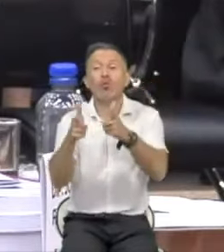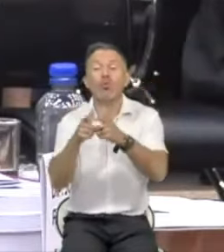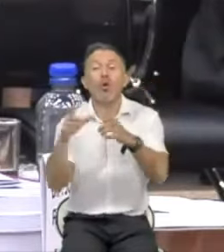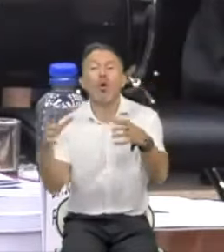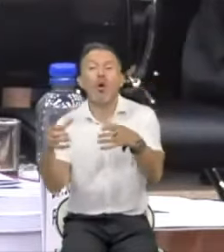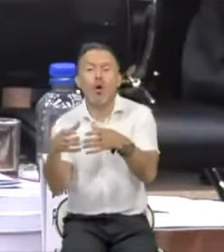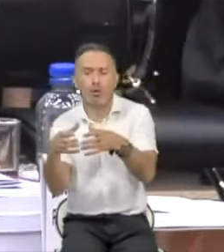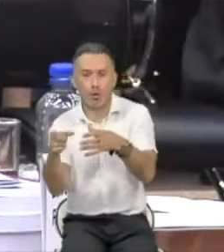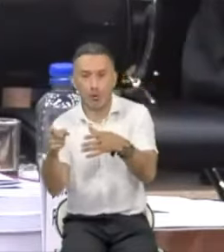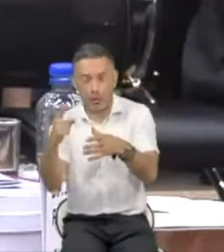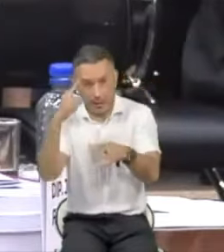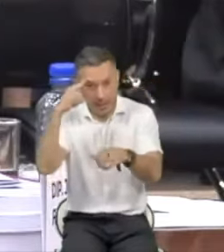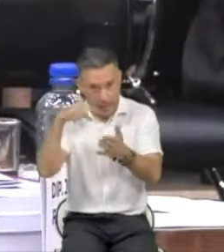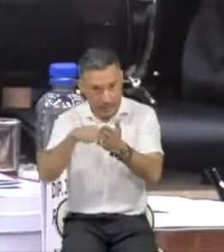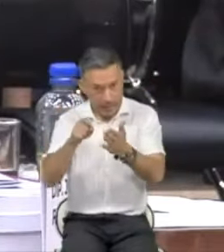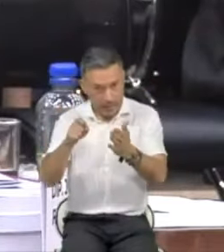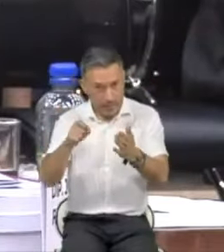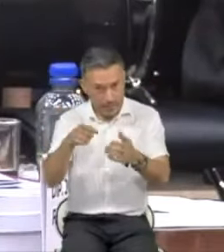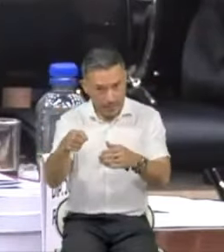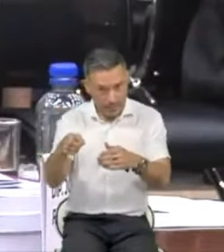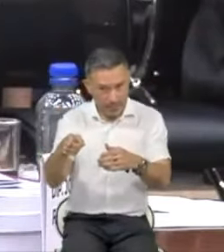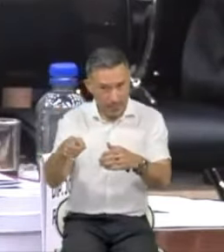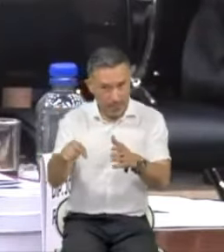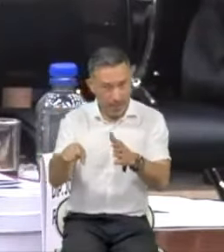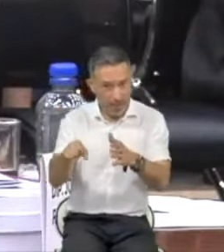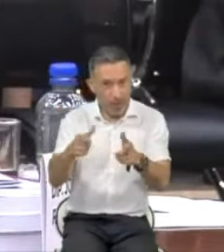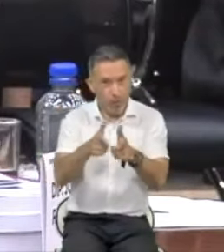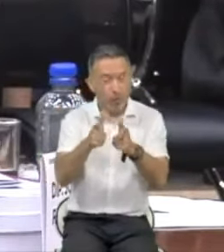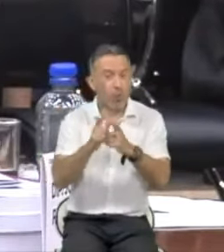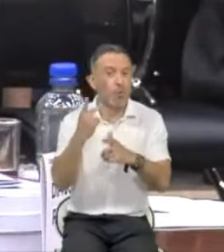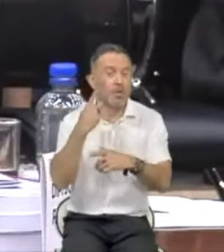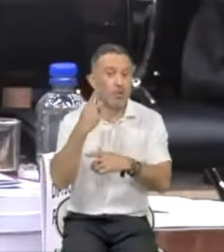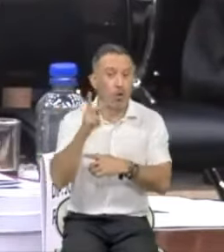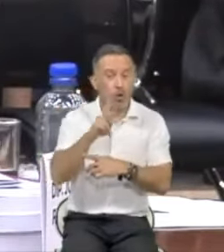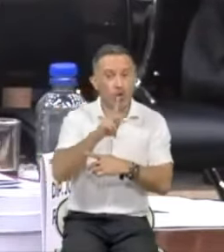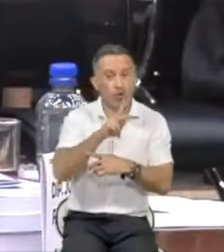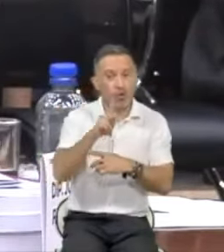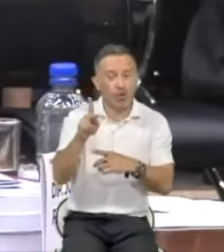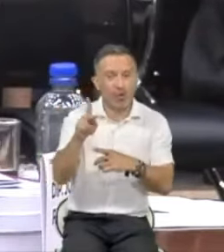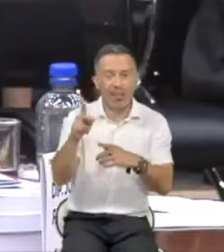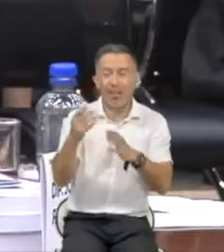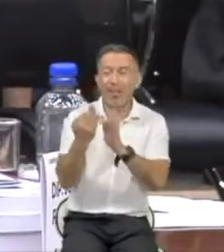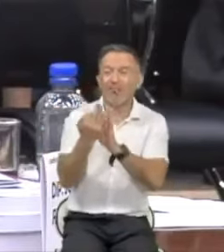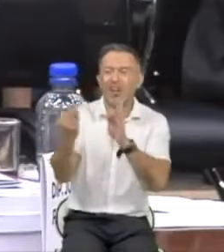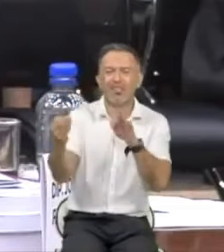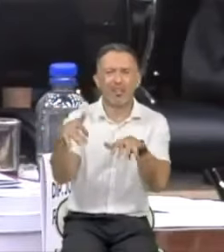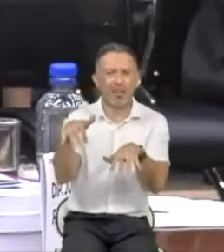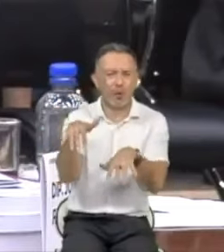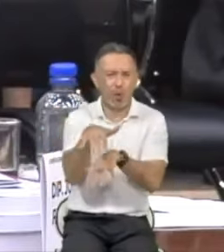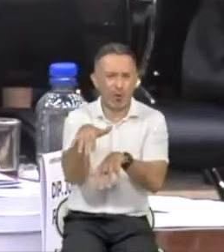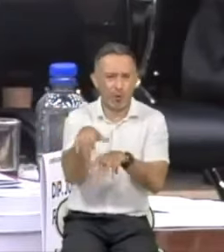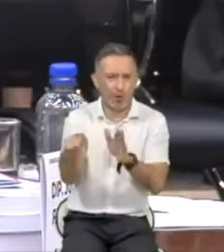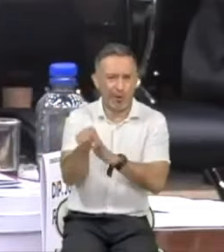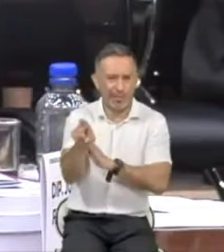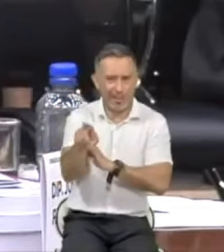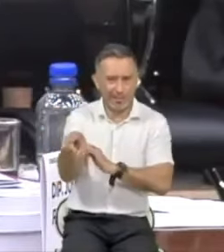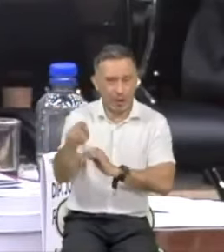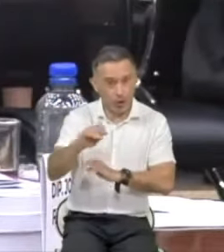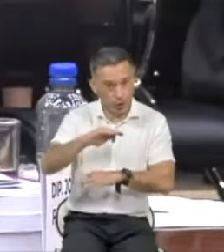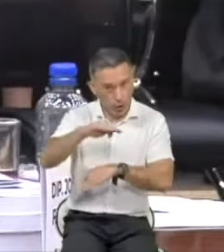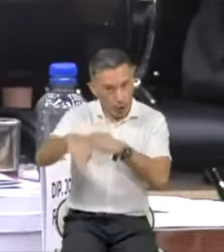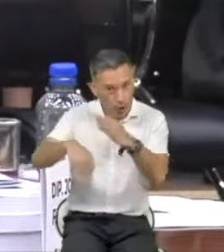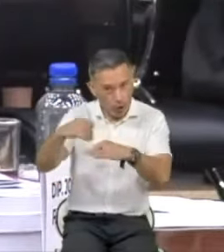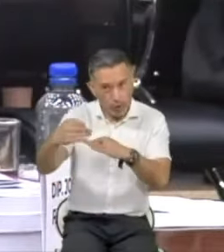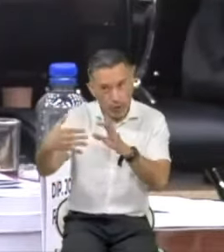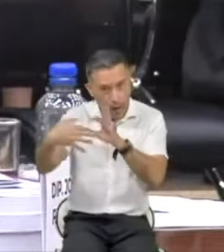irresponsable decir que todos los integrantes de los partidos del frente hango de derecha están vinculados al crimen